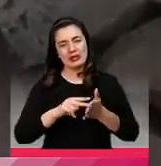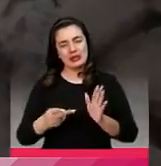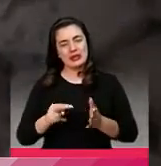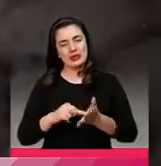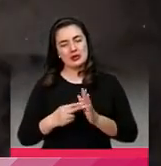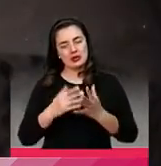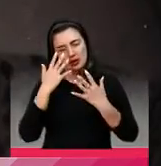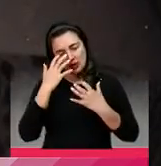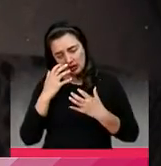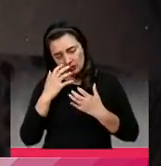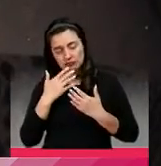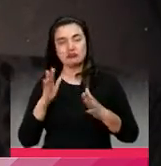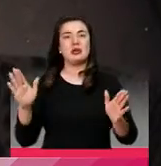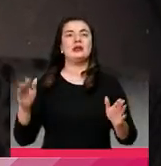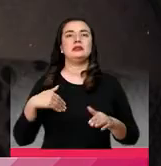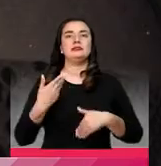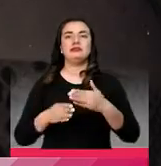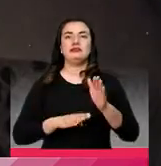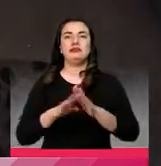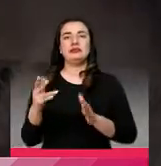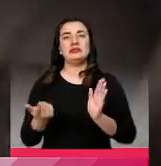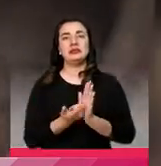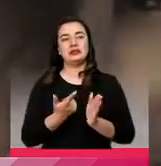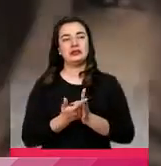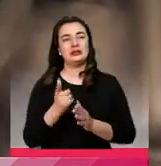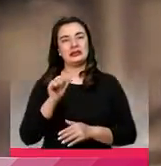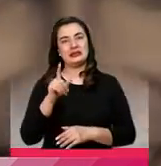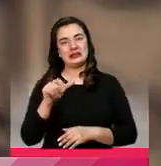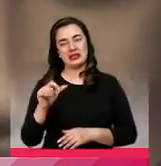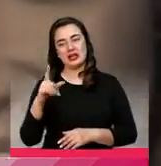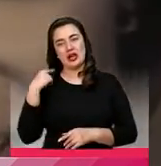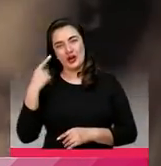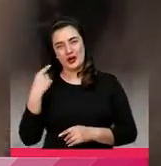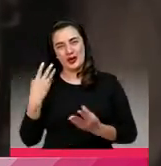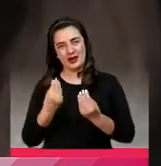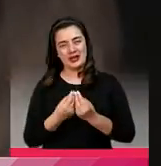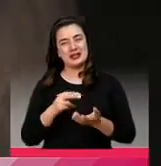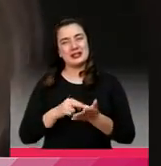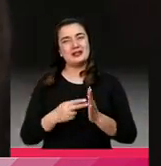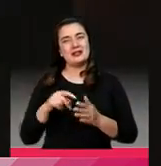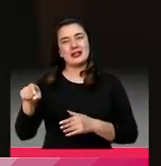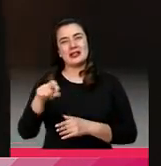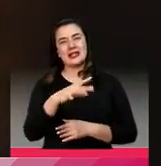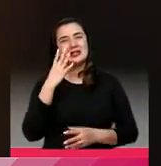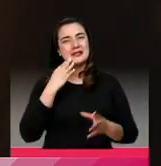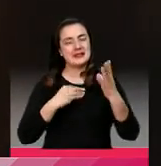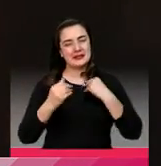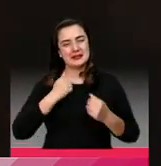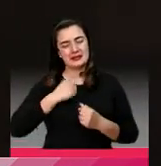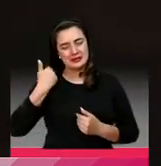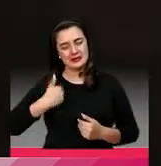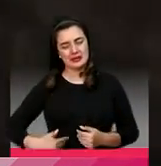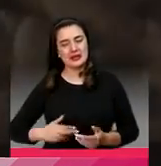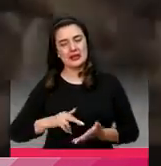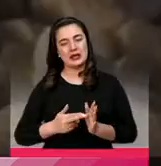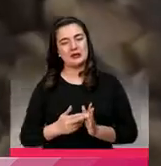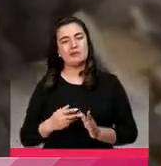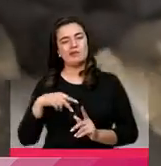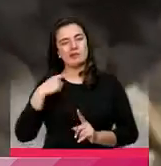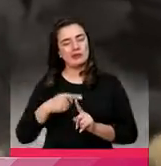ese hueco. El libro titulado Sana Locura es un viaje por las experiencias personales de la autora que conducen hacia el